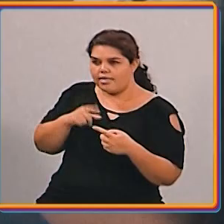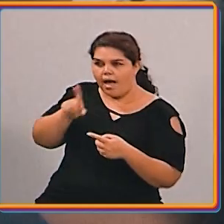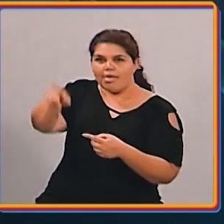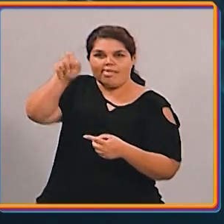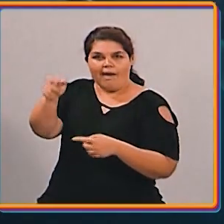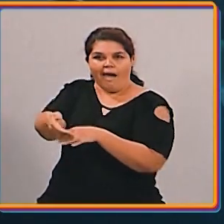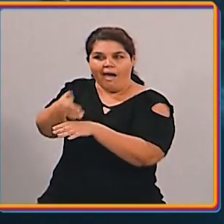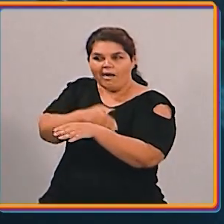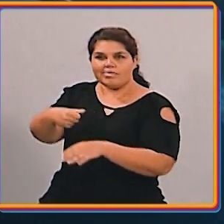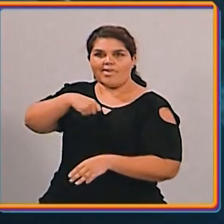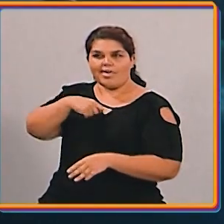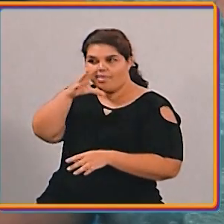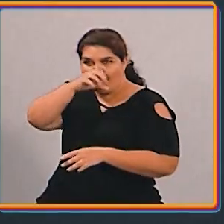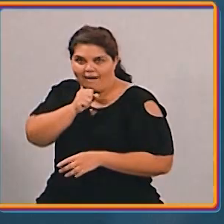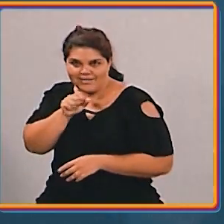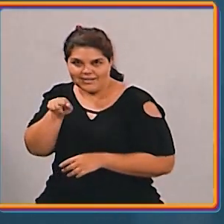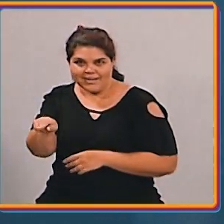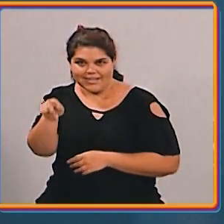su verdadera identidad.